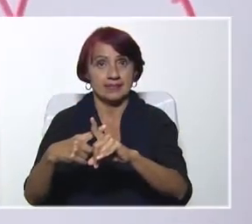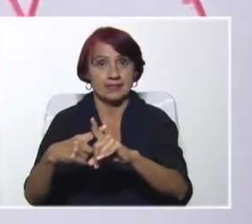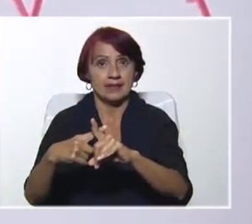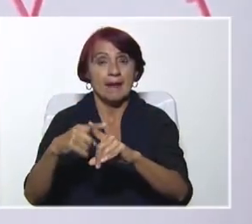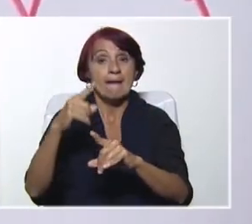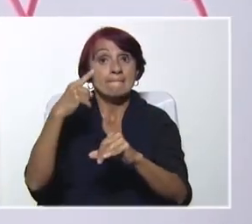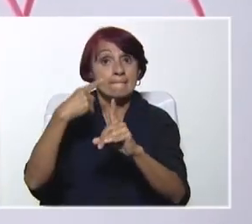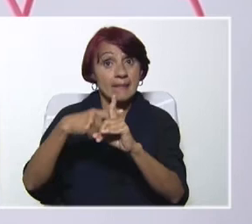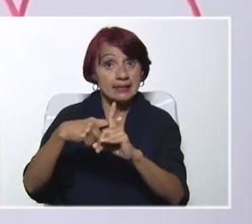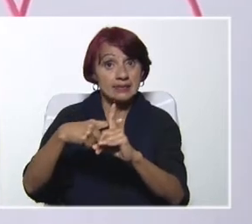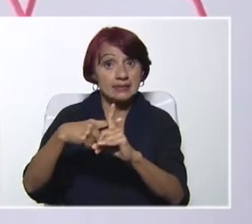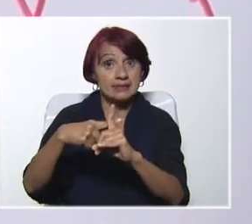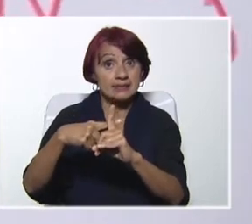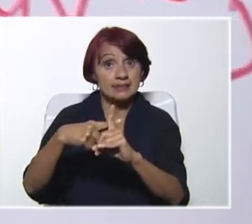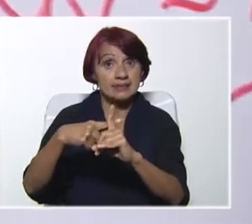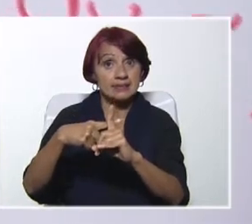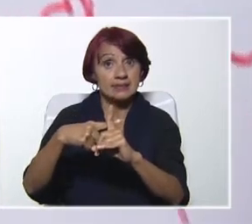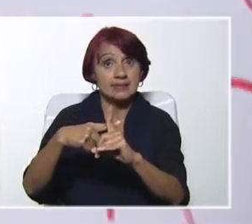más